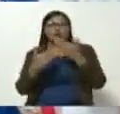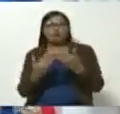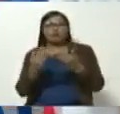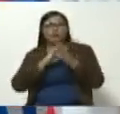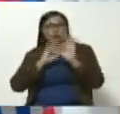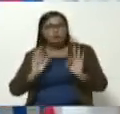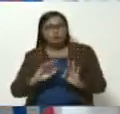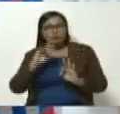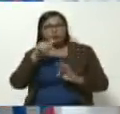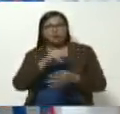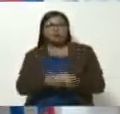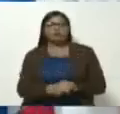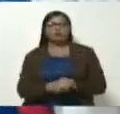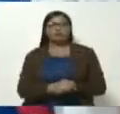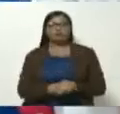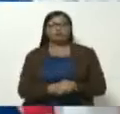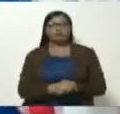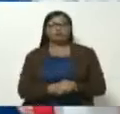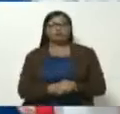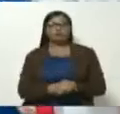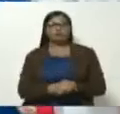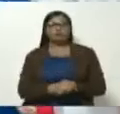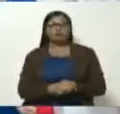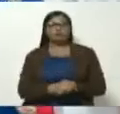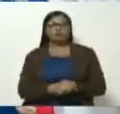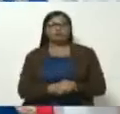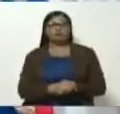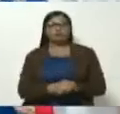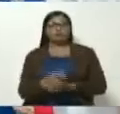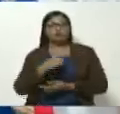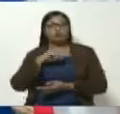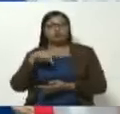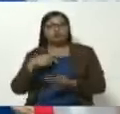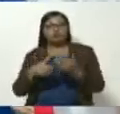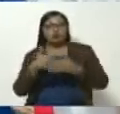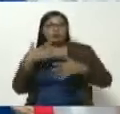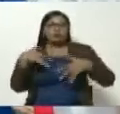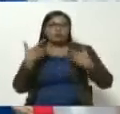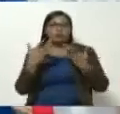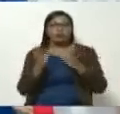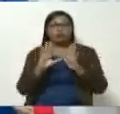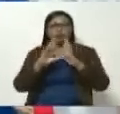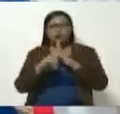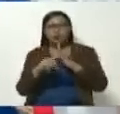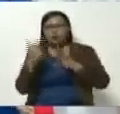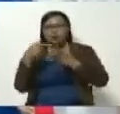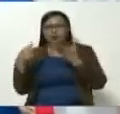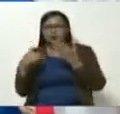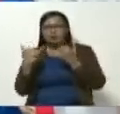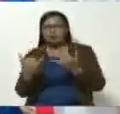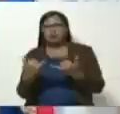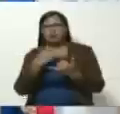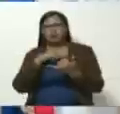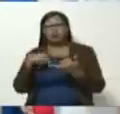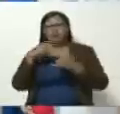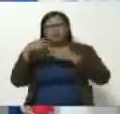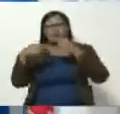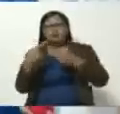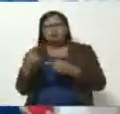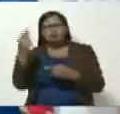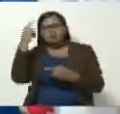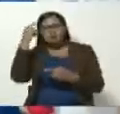mínimas para operar. Eso para no entrar en los actos de corrupción, que en los próximos